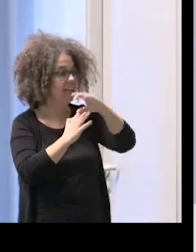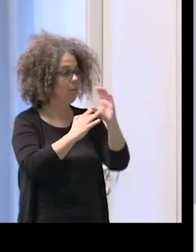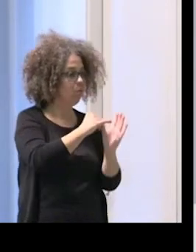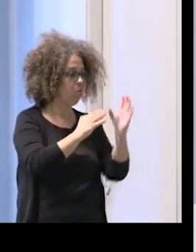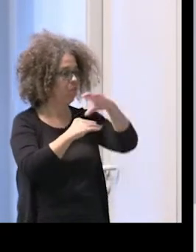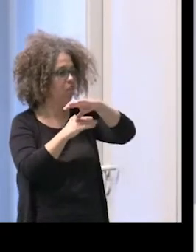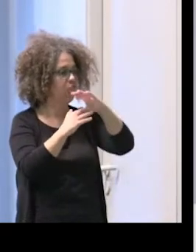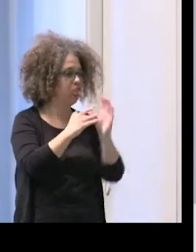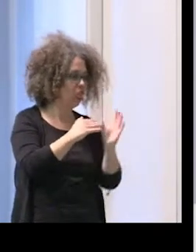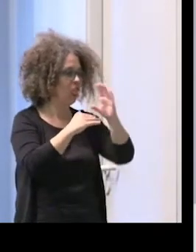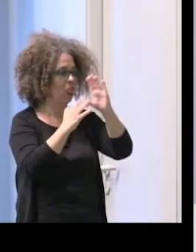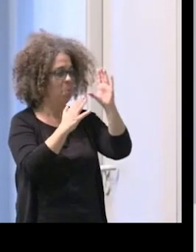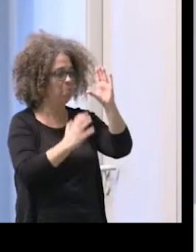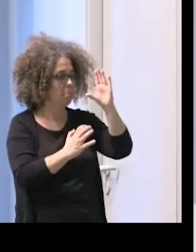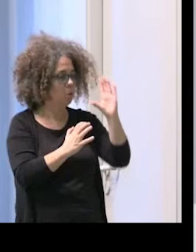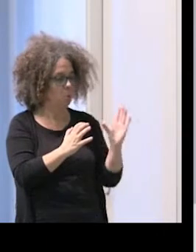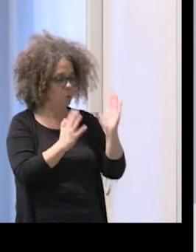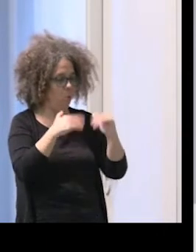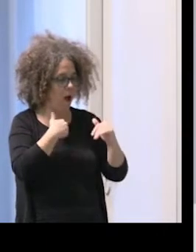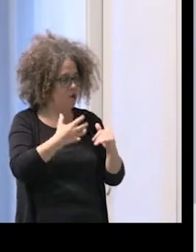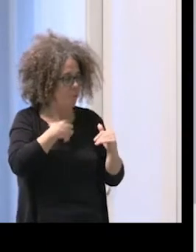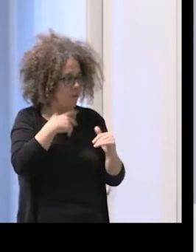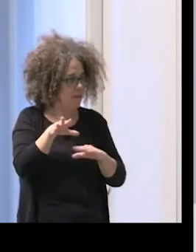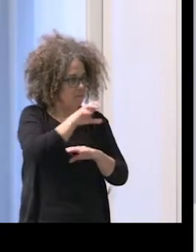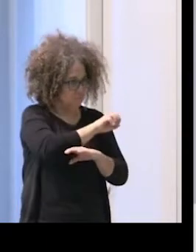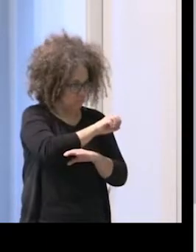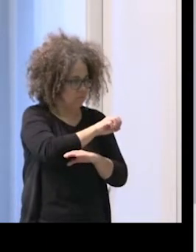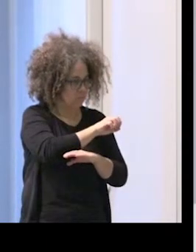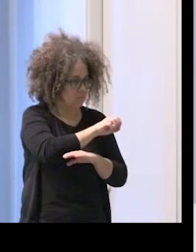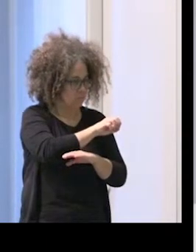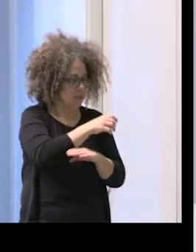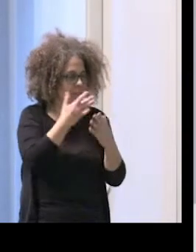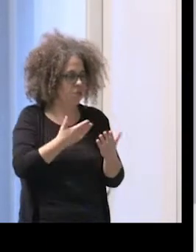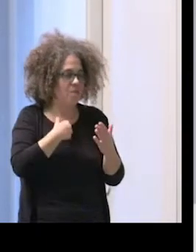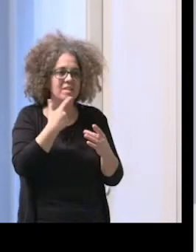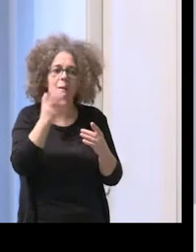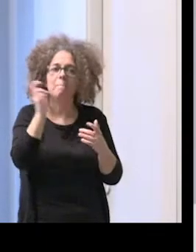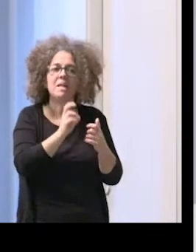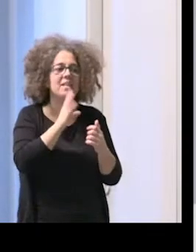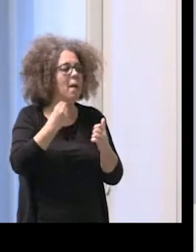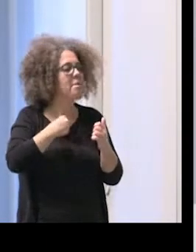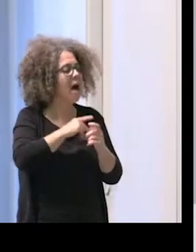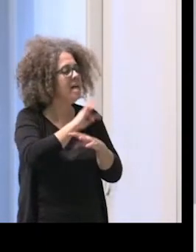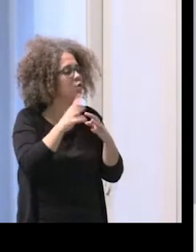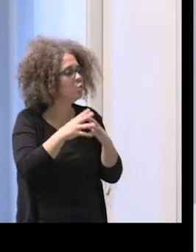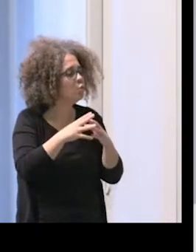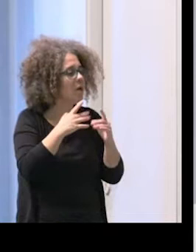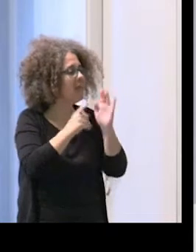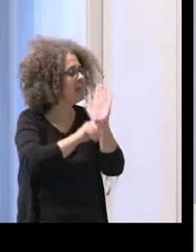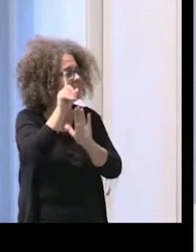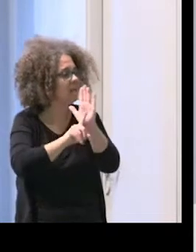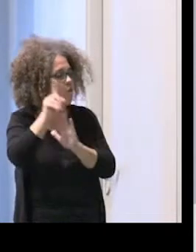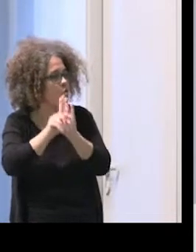producen generalmente hablando del mismo linaje celular, vienen de la misma estructura de desarrollo